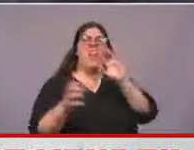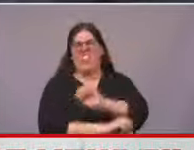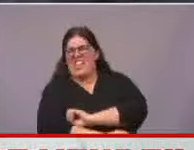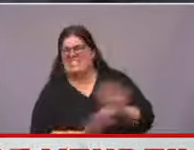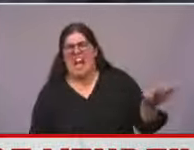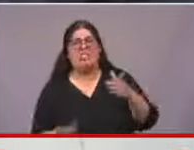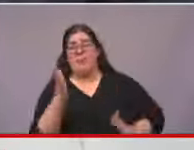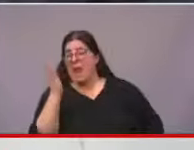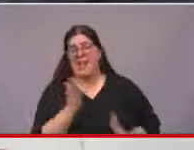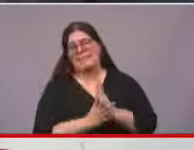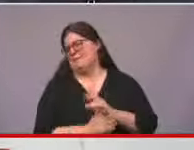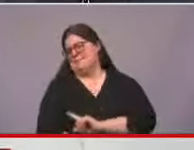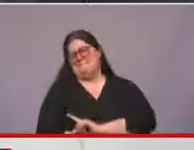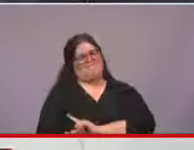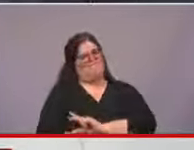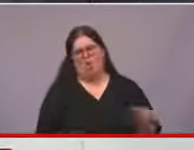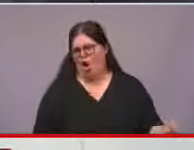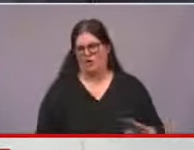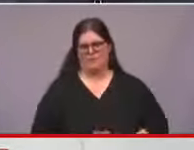no dura para siempre.